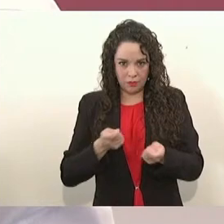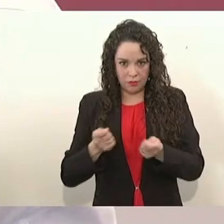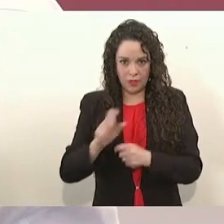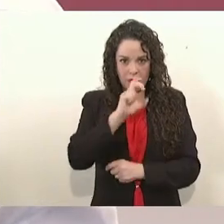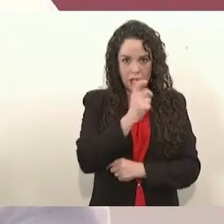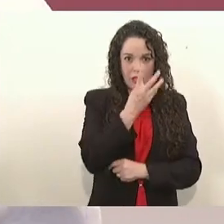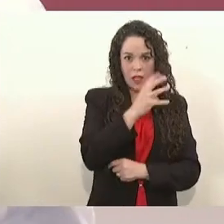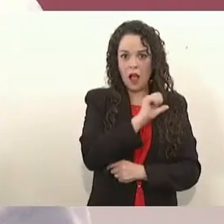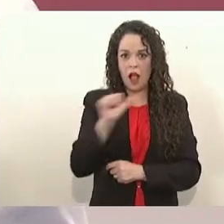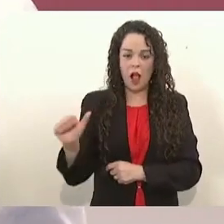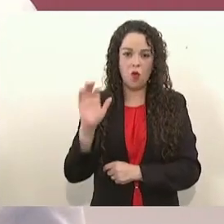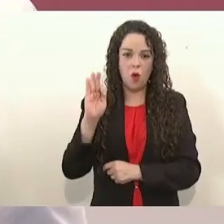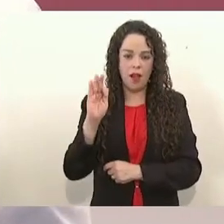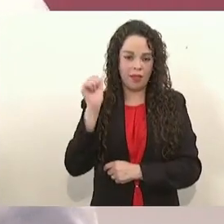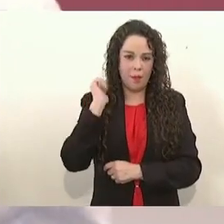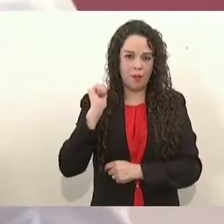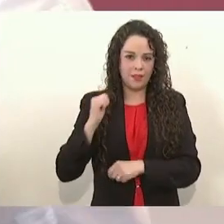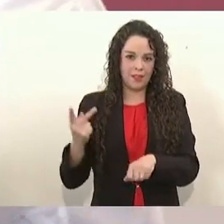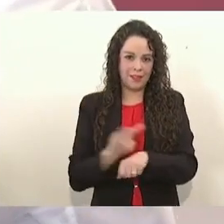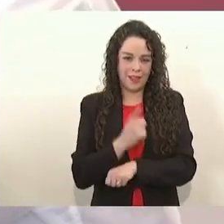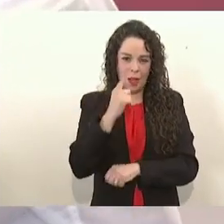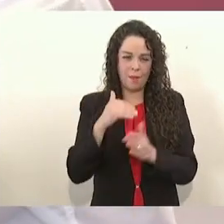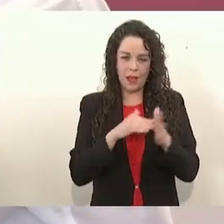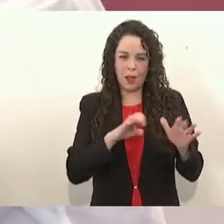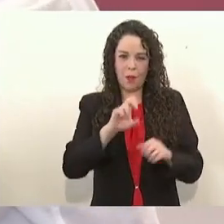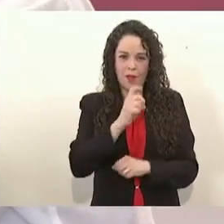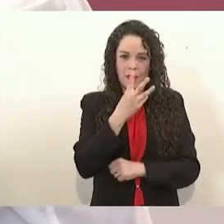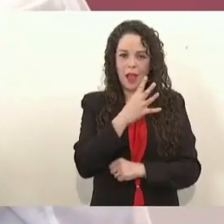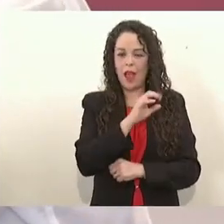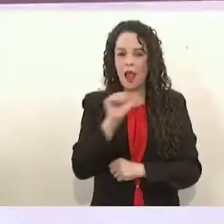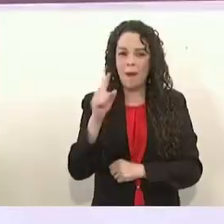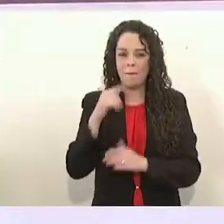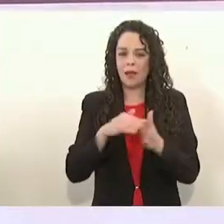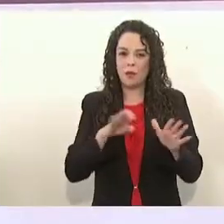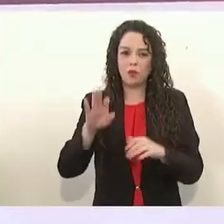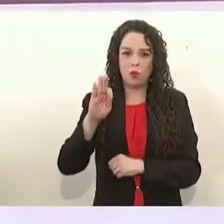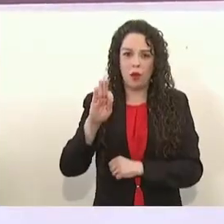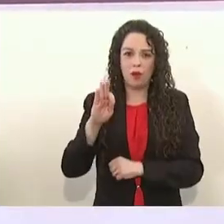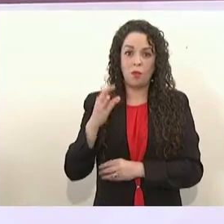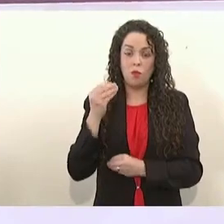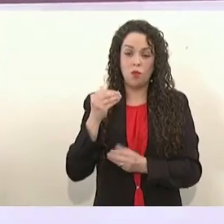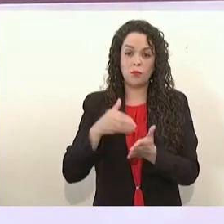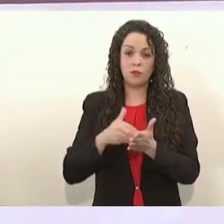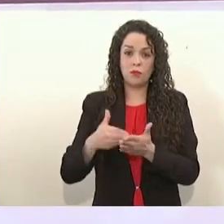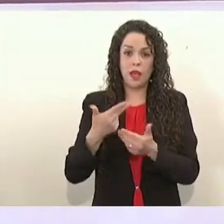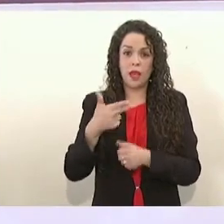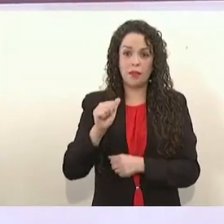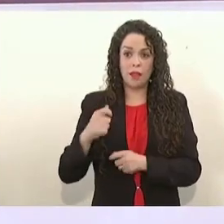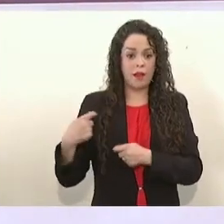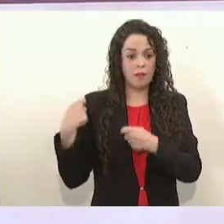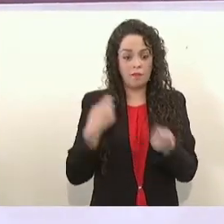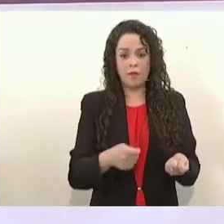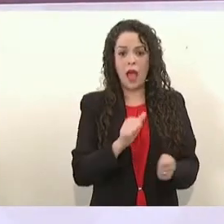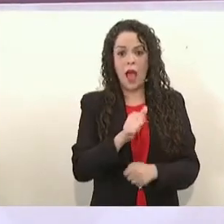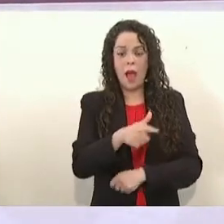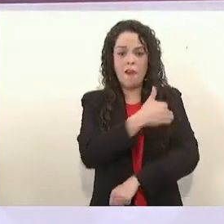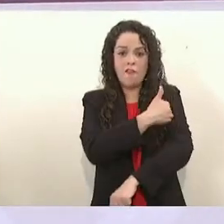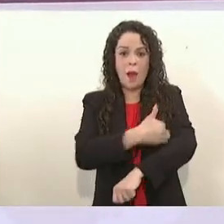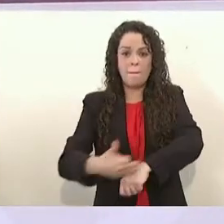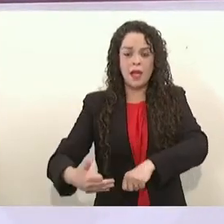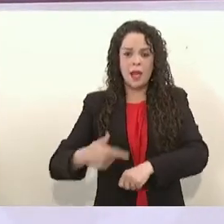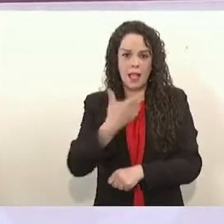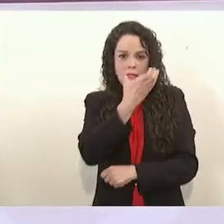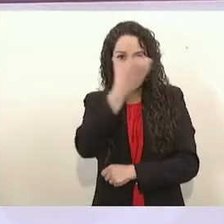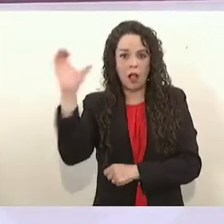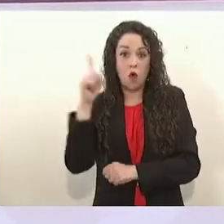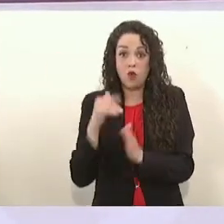pasado, 18 millones de hectáreas a 1 millón de familias campesinas, el